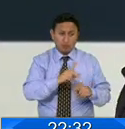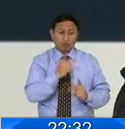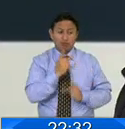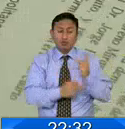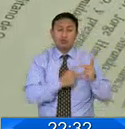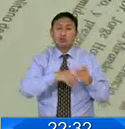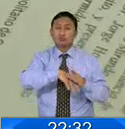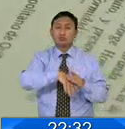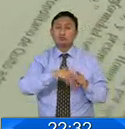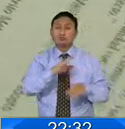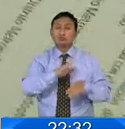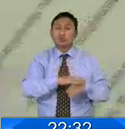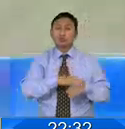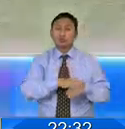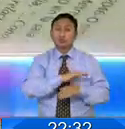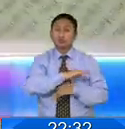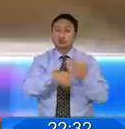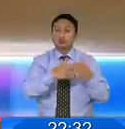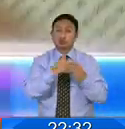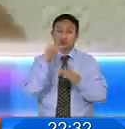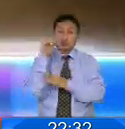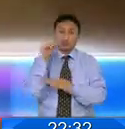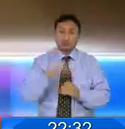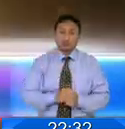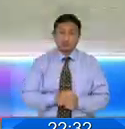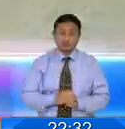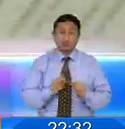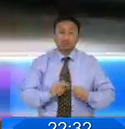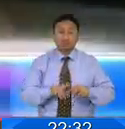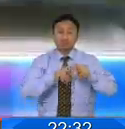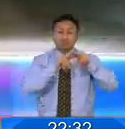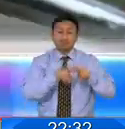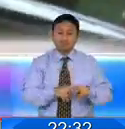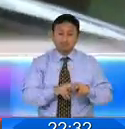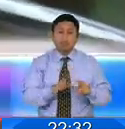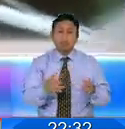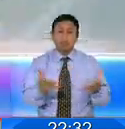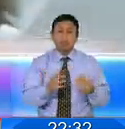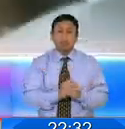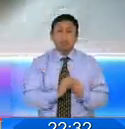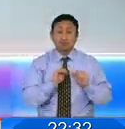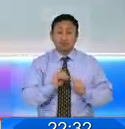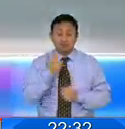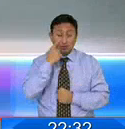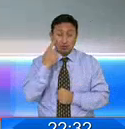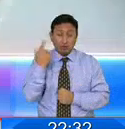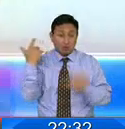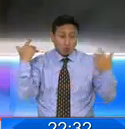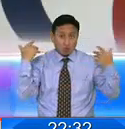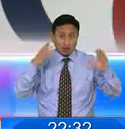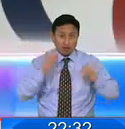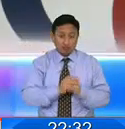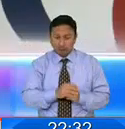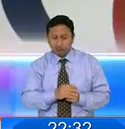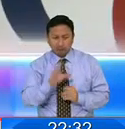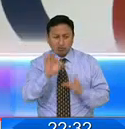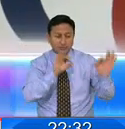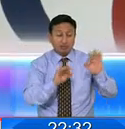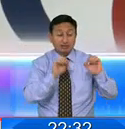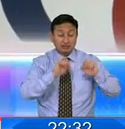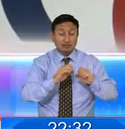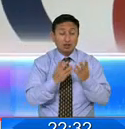de sorteo de causas a nivel nacional. La auditoría se efectuará por muestreo, alertas y